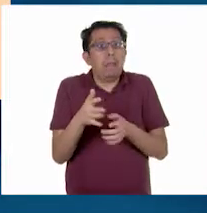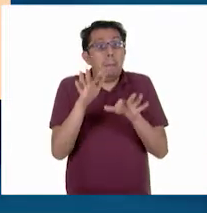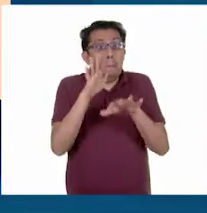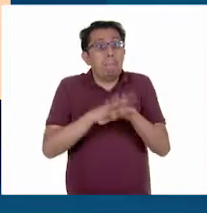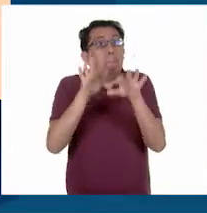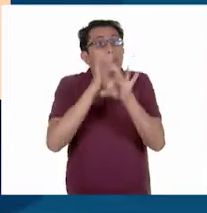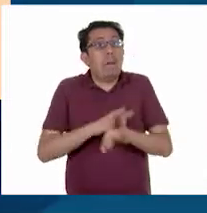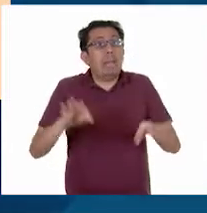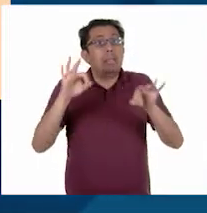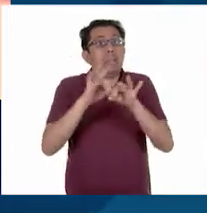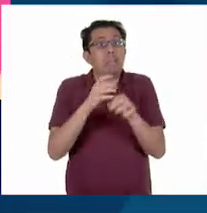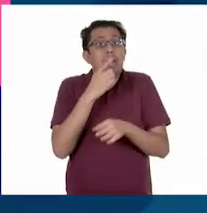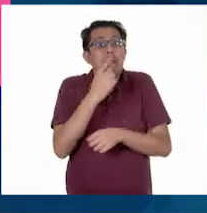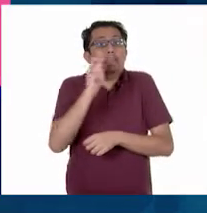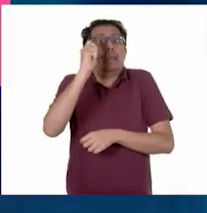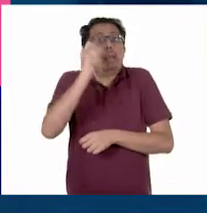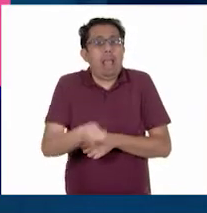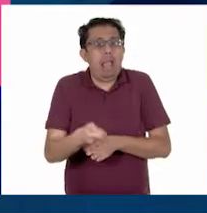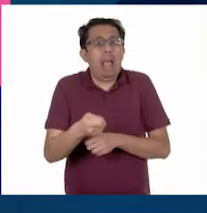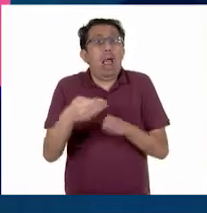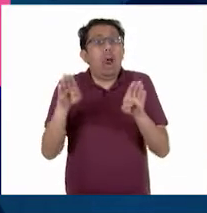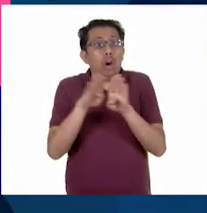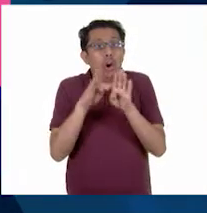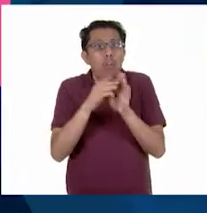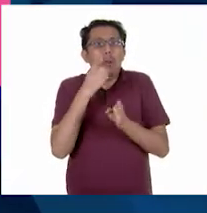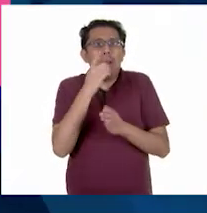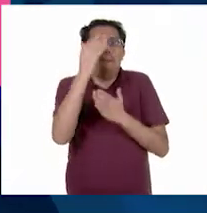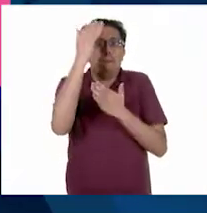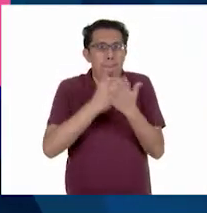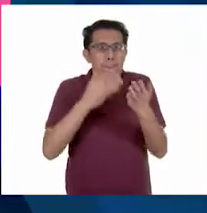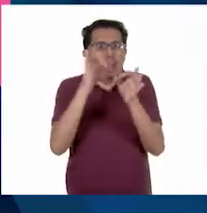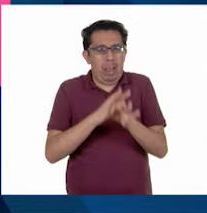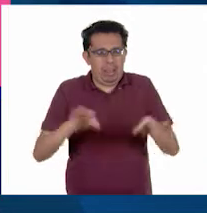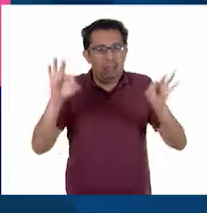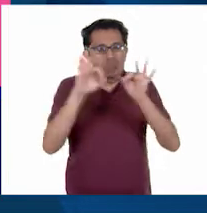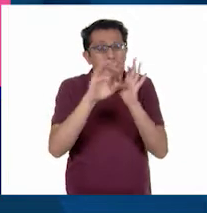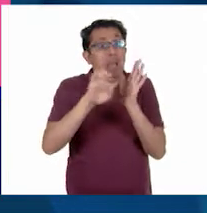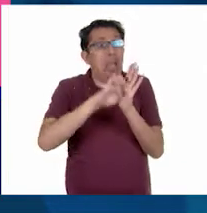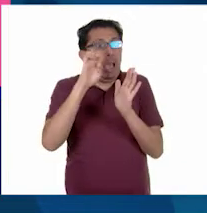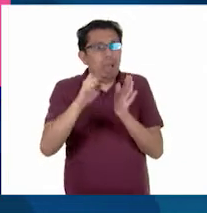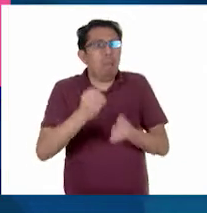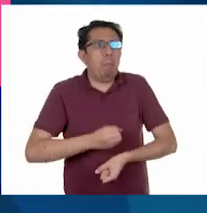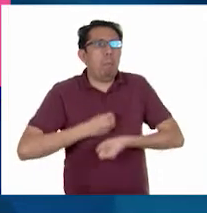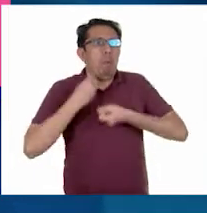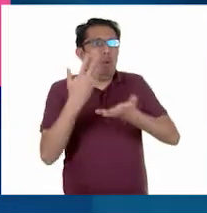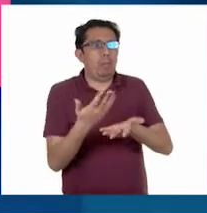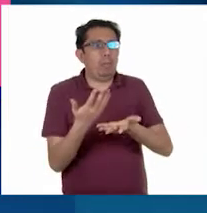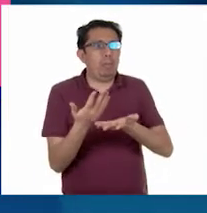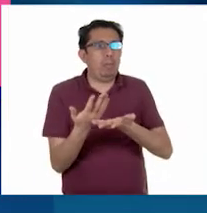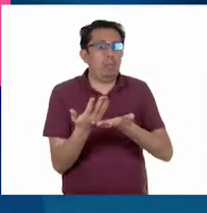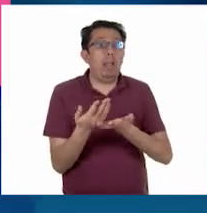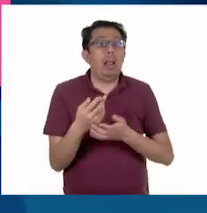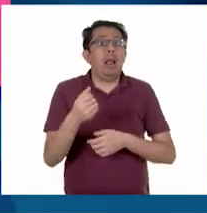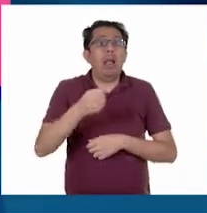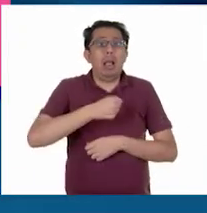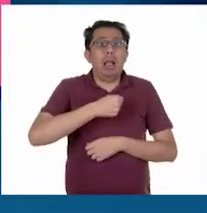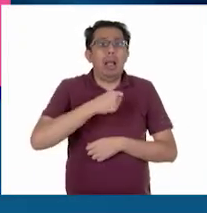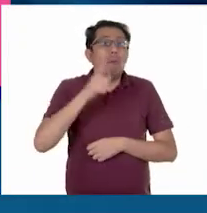que cómo se dice. Un ejemplo es el siguiente poema. La desesperación de la